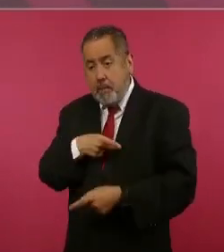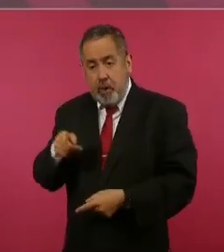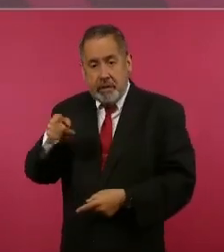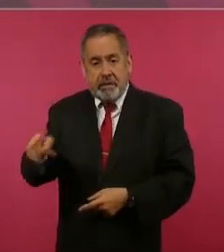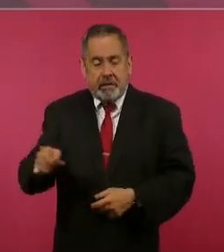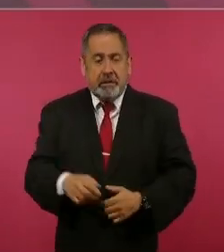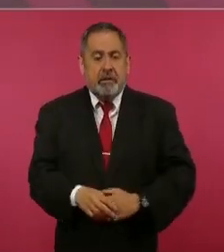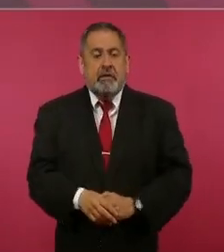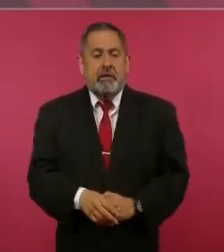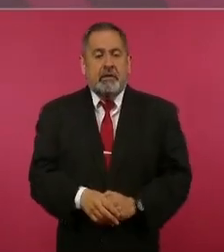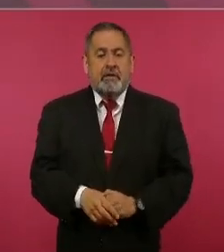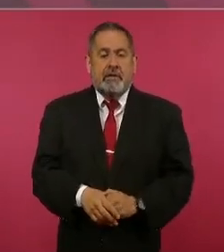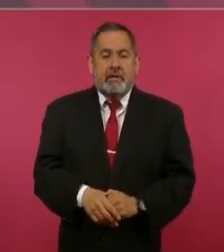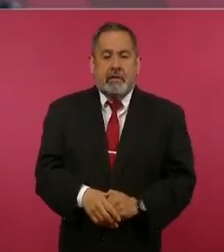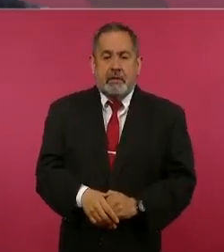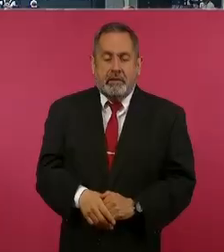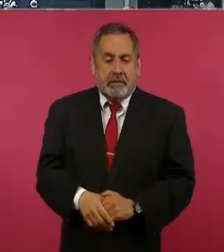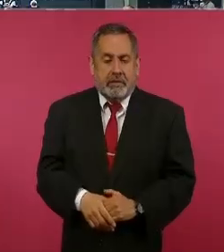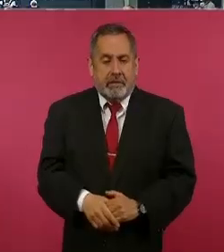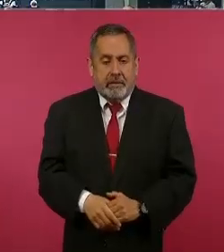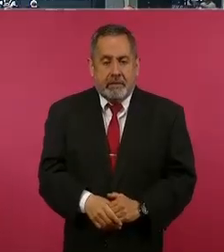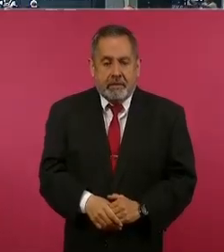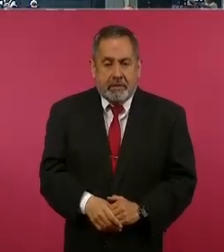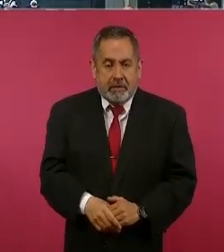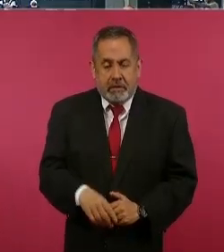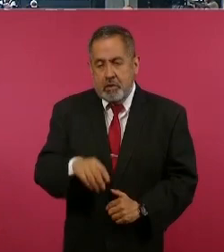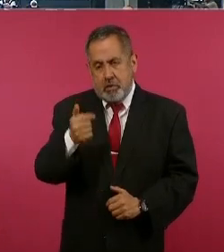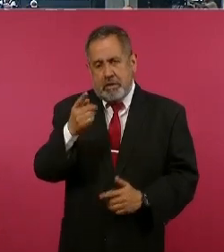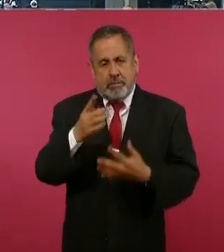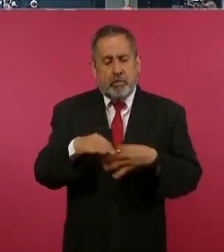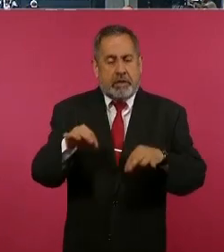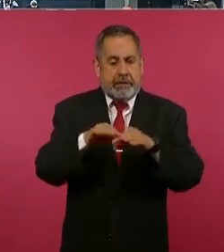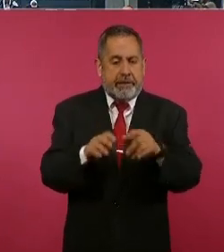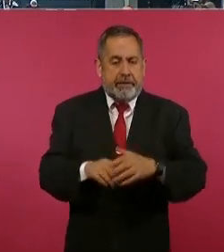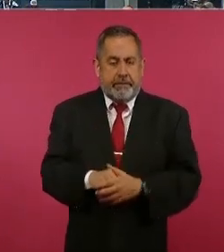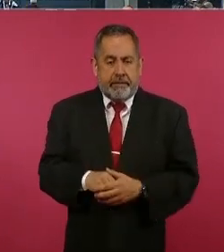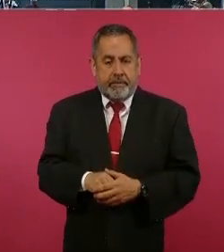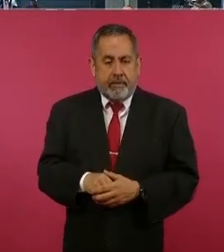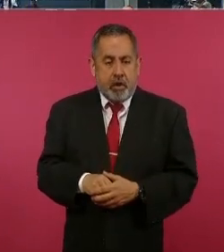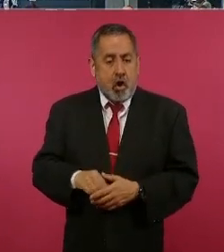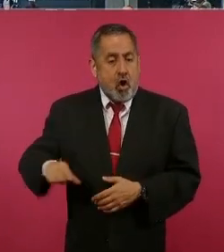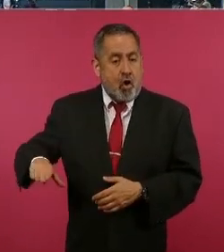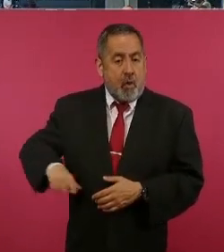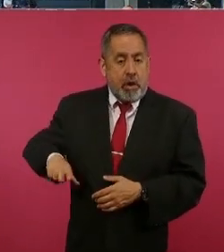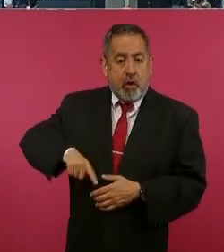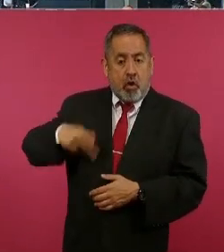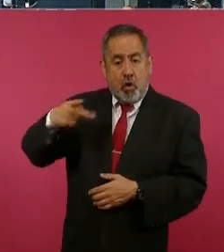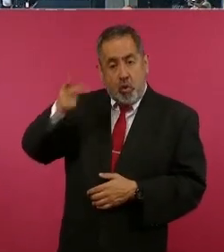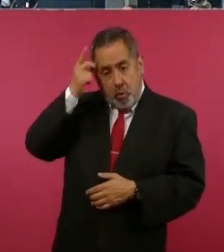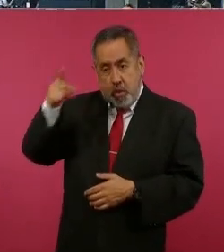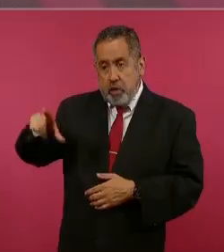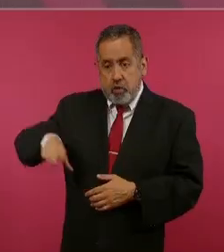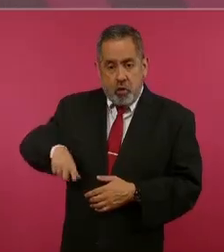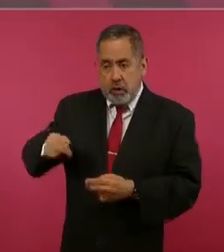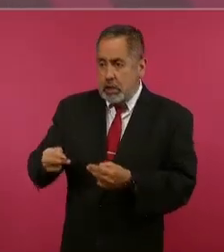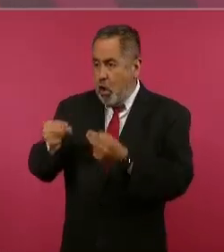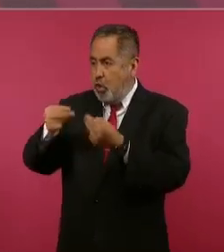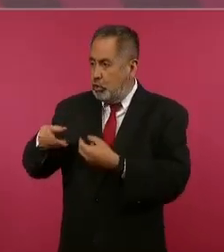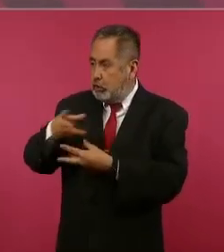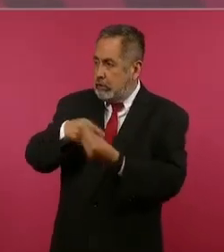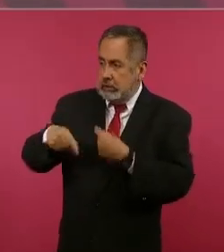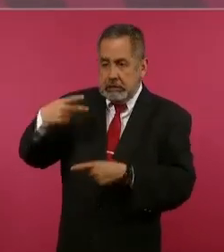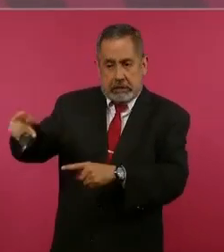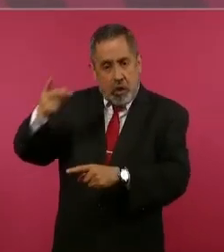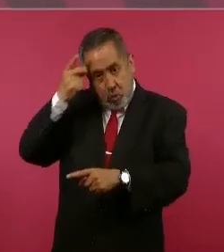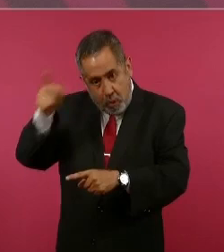Otra cuestión importantísima. La inversión pública, no había inversión